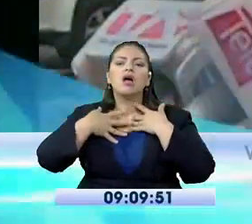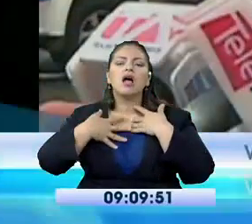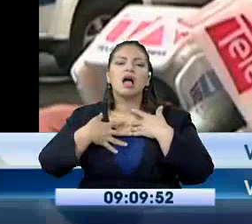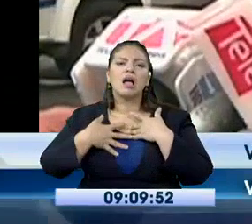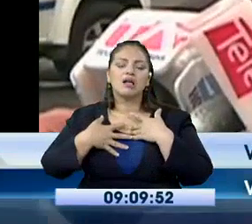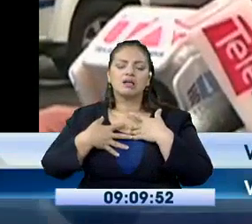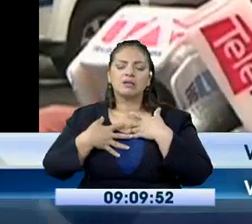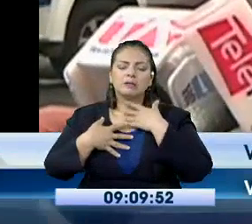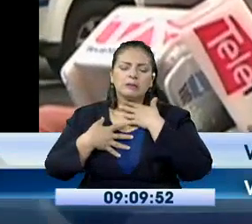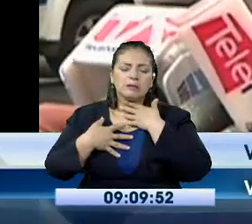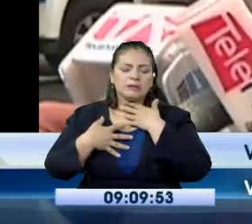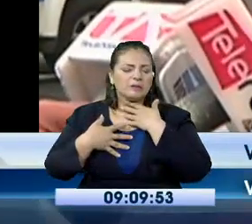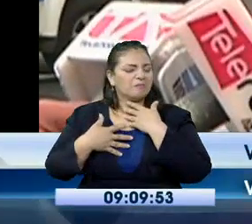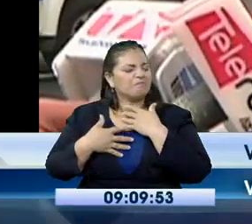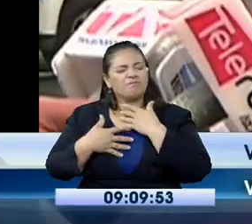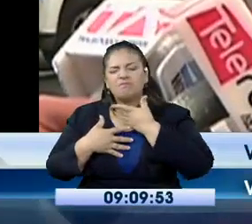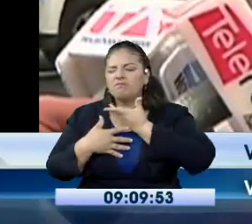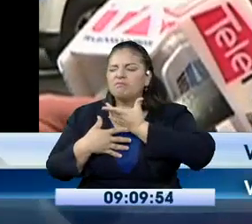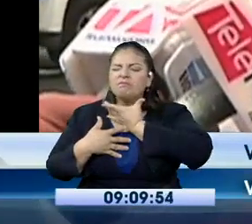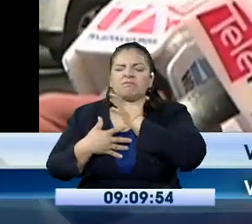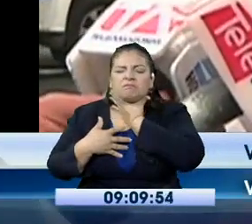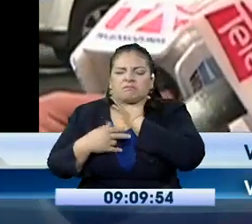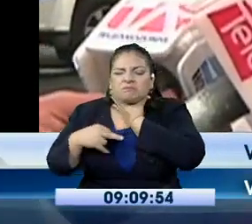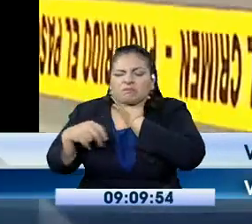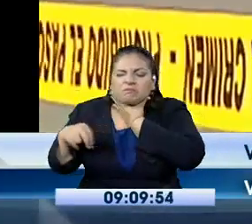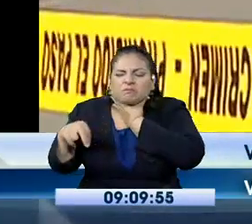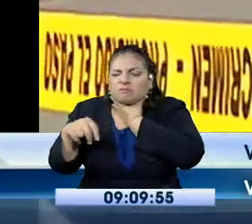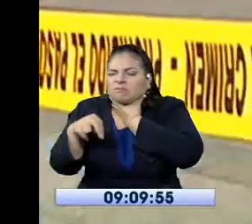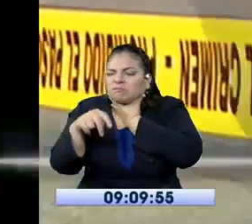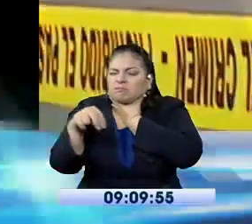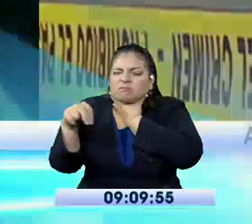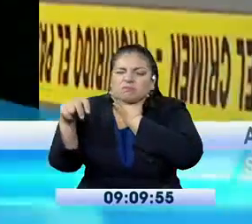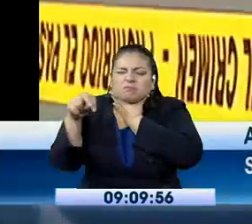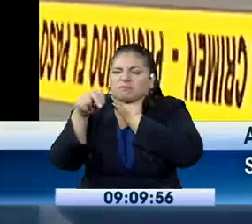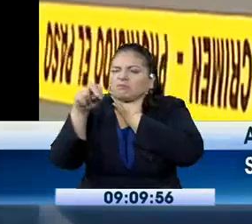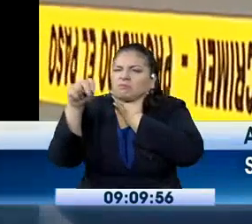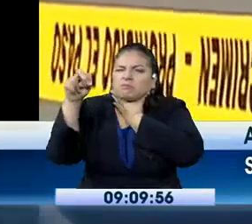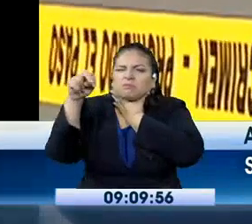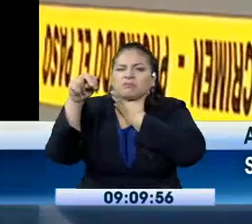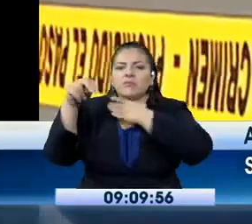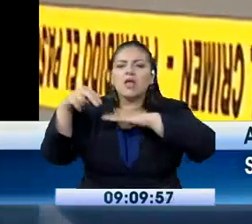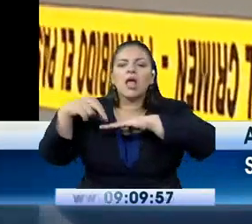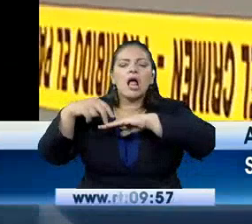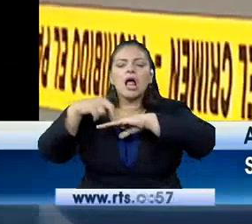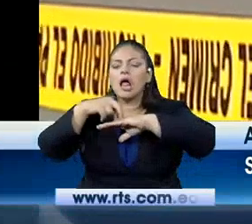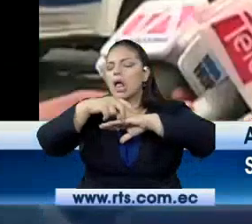subió hasta la parte de arriba de la terraza y se lanzó. Usualmente preguntaba